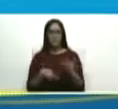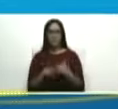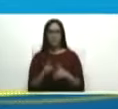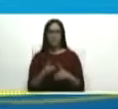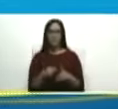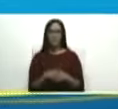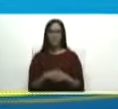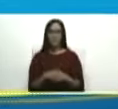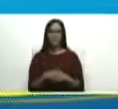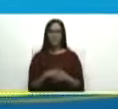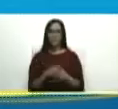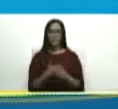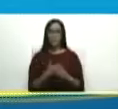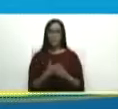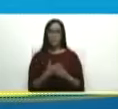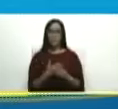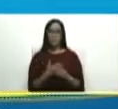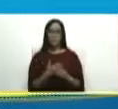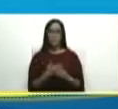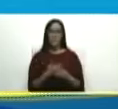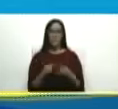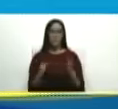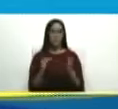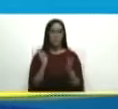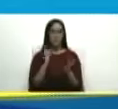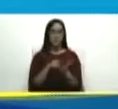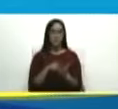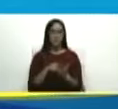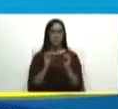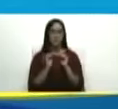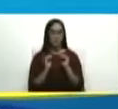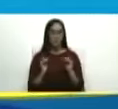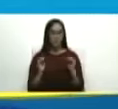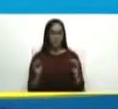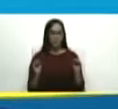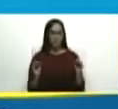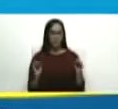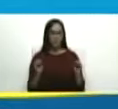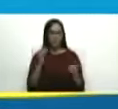en los acuerdos. Yo le dije, cuando llegues, te cuento.